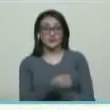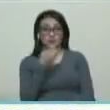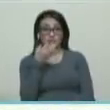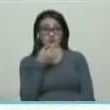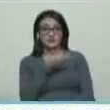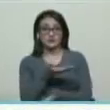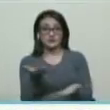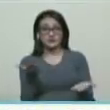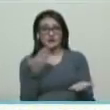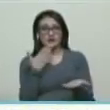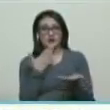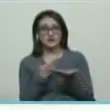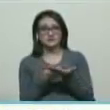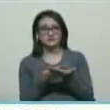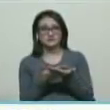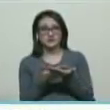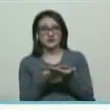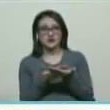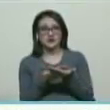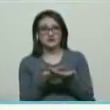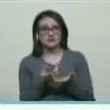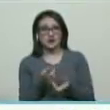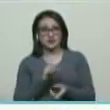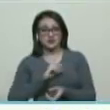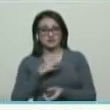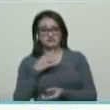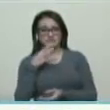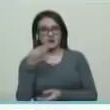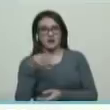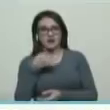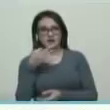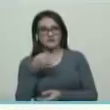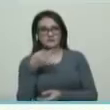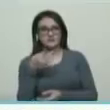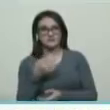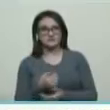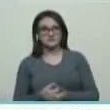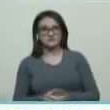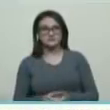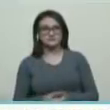Muchísimas gracias por darme la palabra. Antes de todo, a mí me gustaría